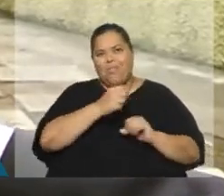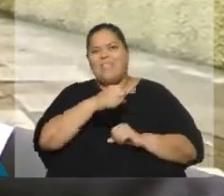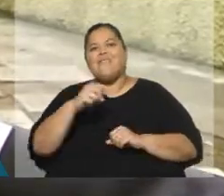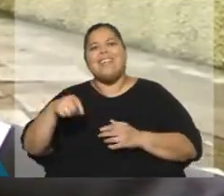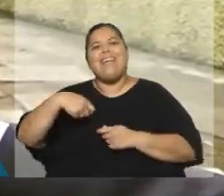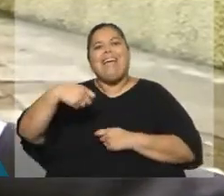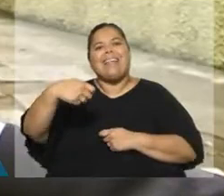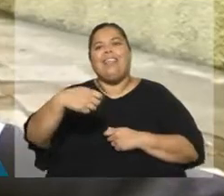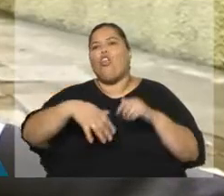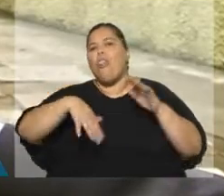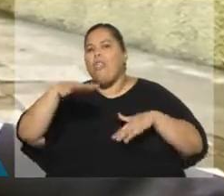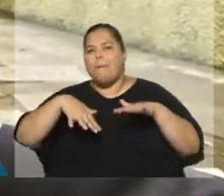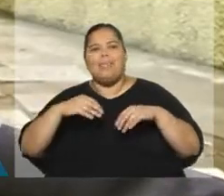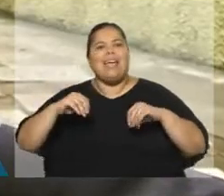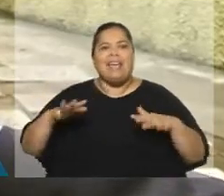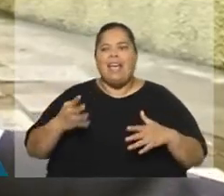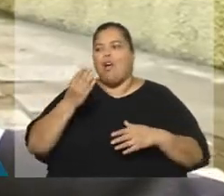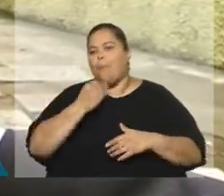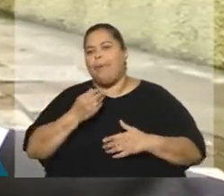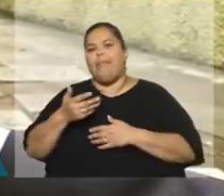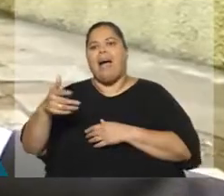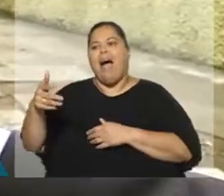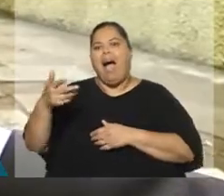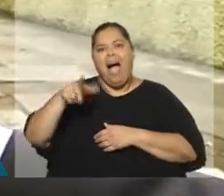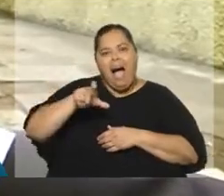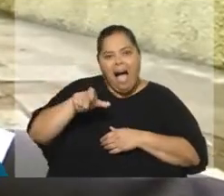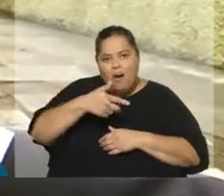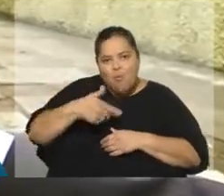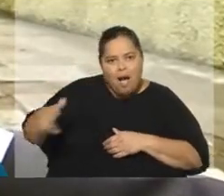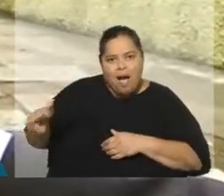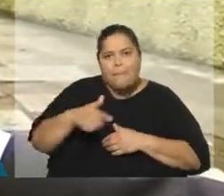convenientes, y bueno, estamos realmente en la primera línea de batalla tratando de dar una mano en este momento difícil.